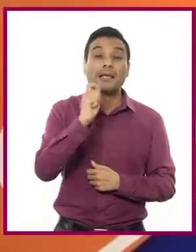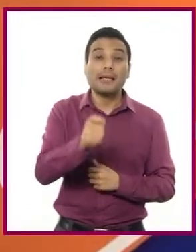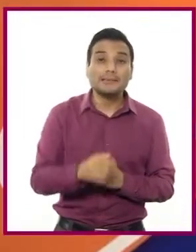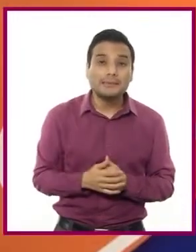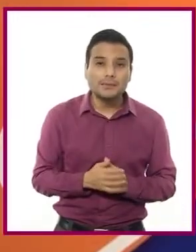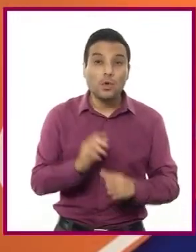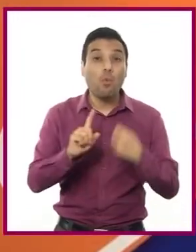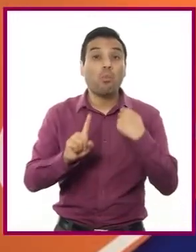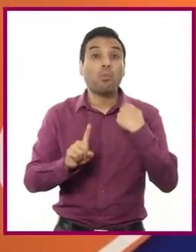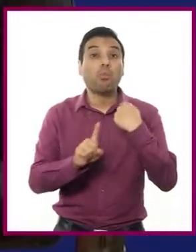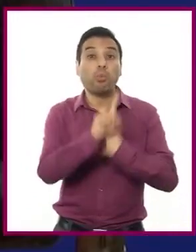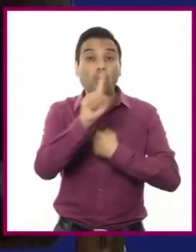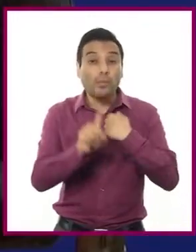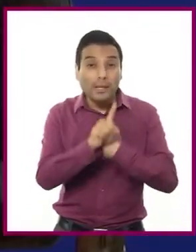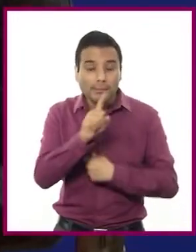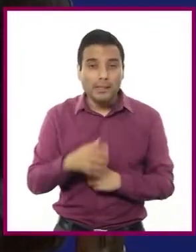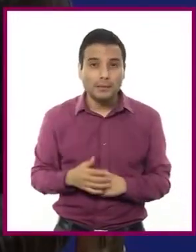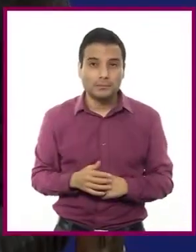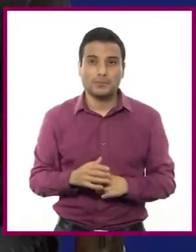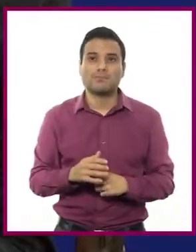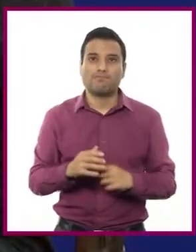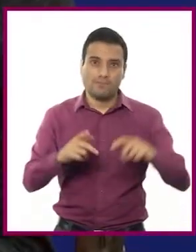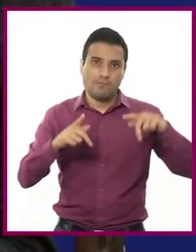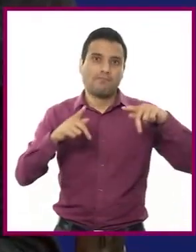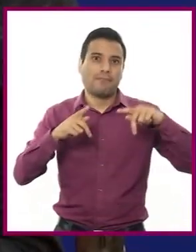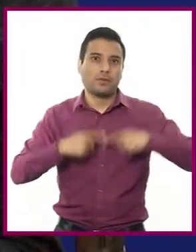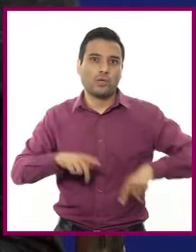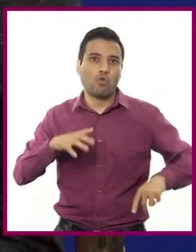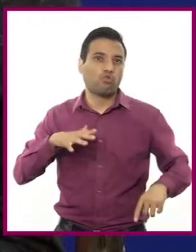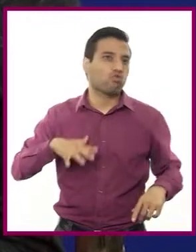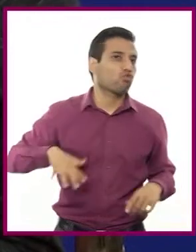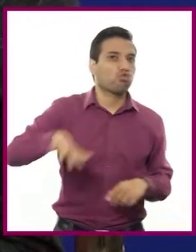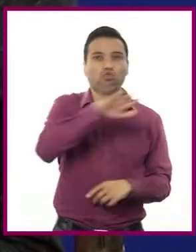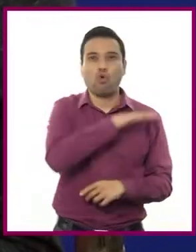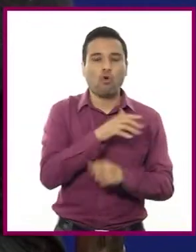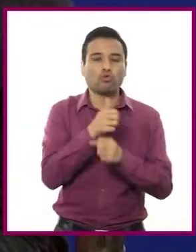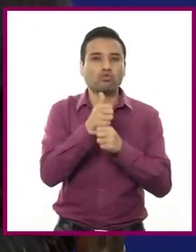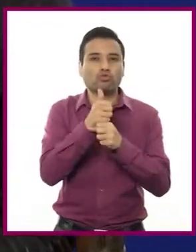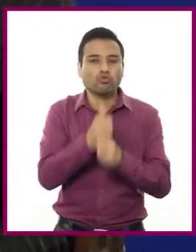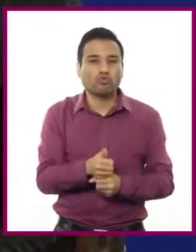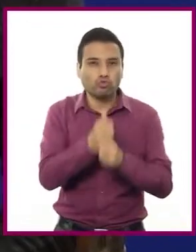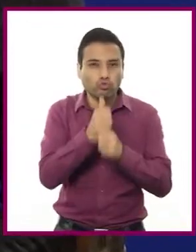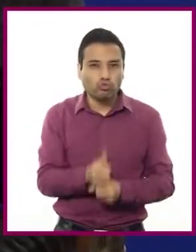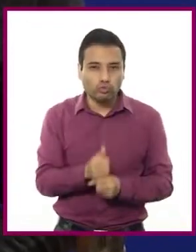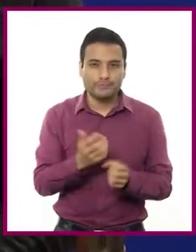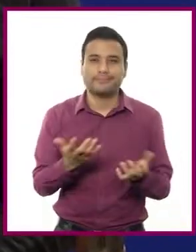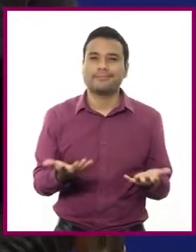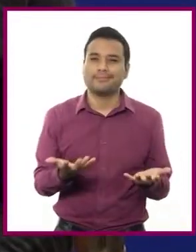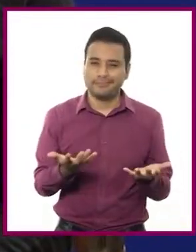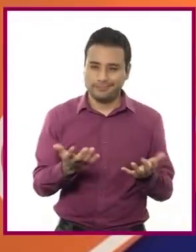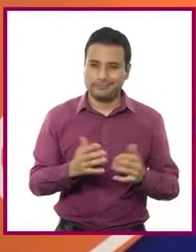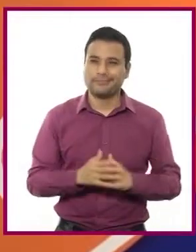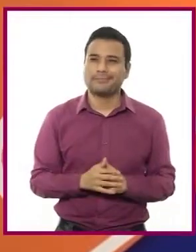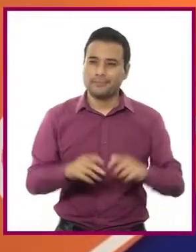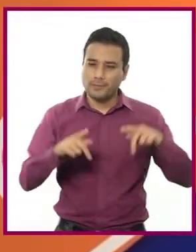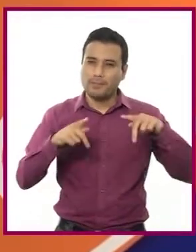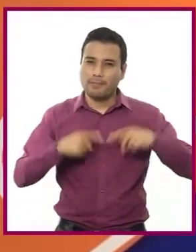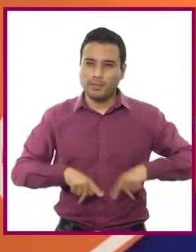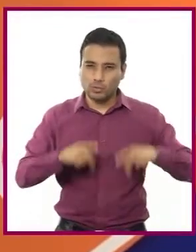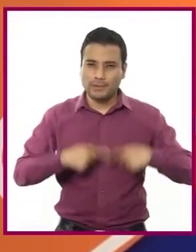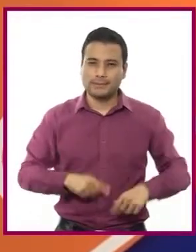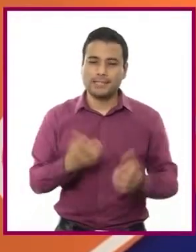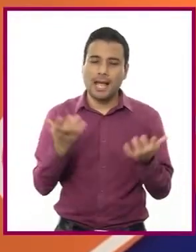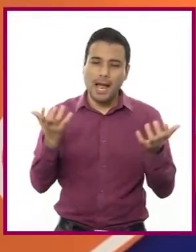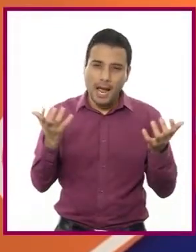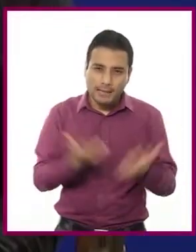afecta negativamente las condiciones de vida de una comunidad y que es provocada por las acciones que cometen determinadas personas